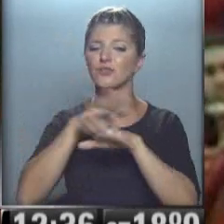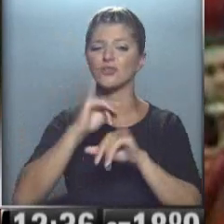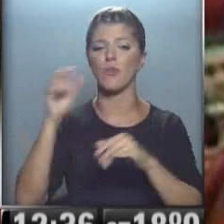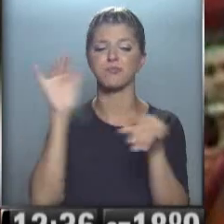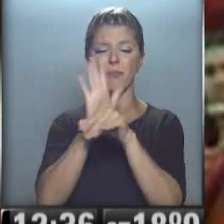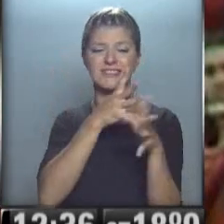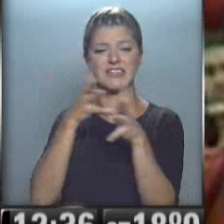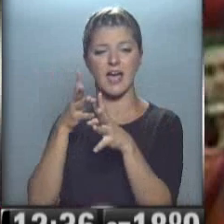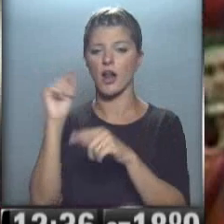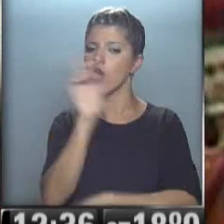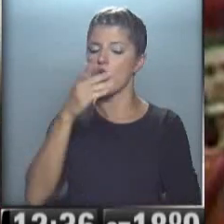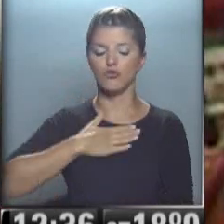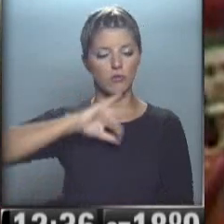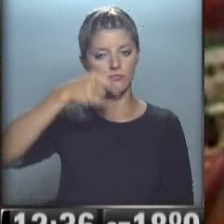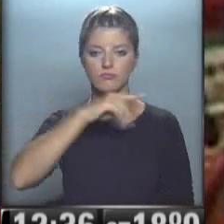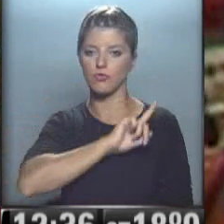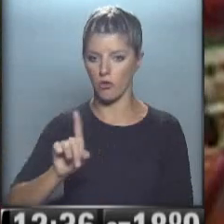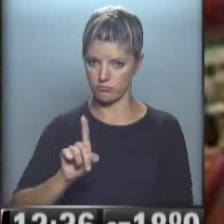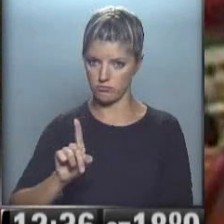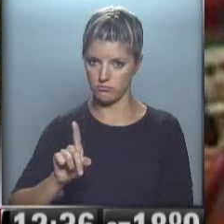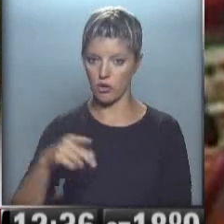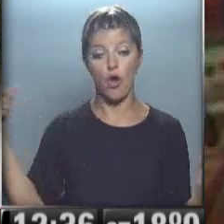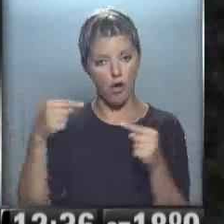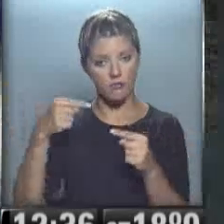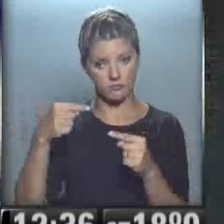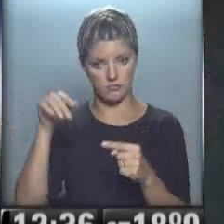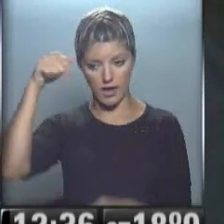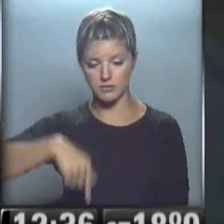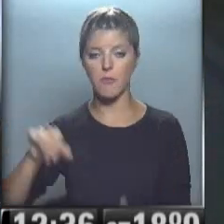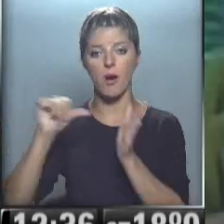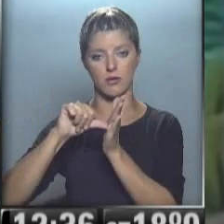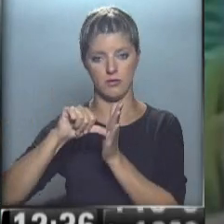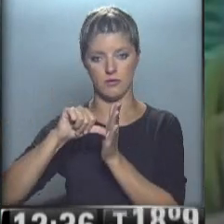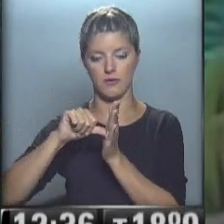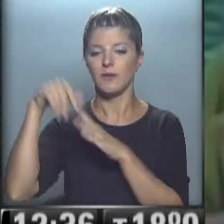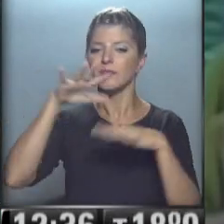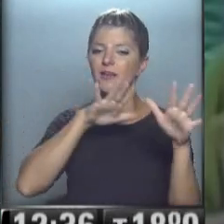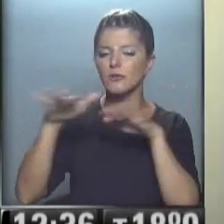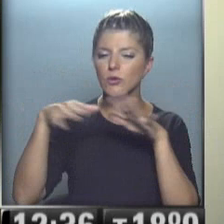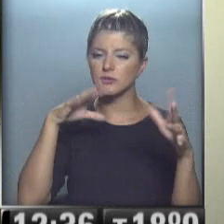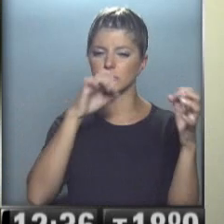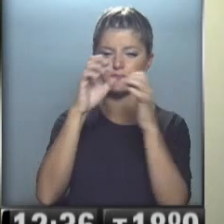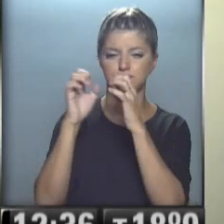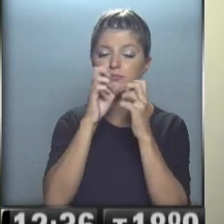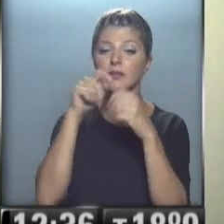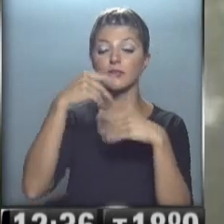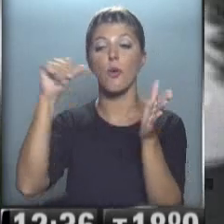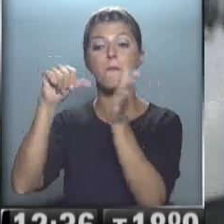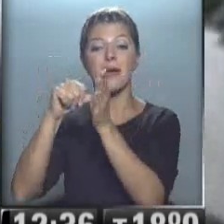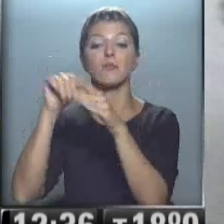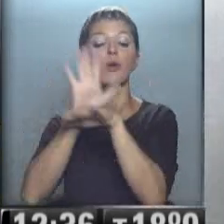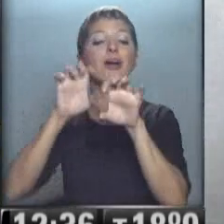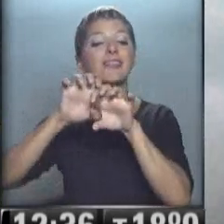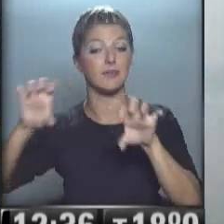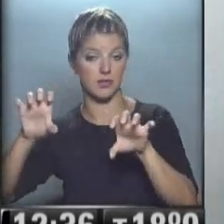no acepto propaganda de guerra contra Venezuela el combate mediático se da en un país dividido y en el que